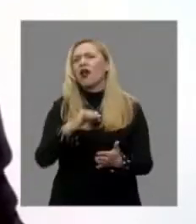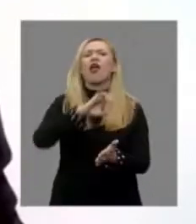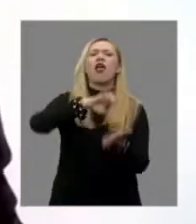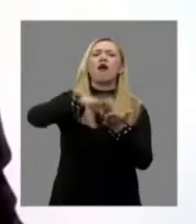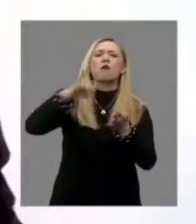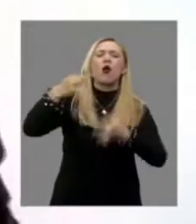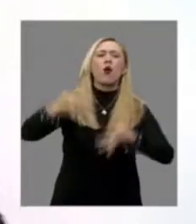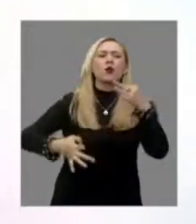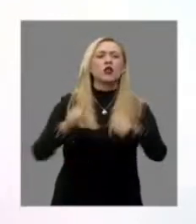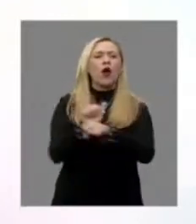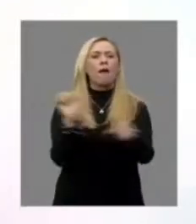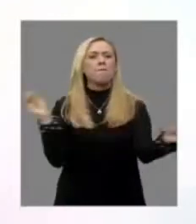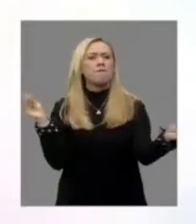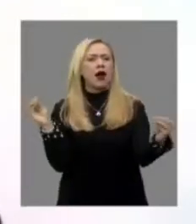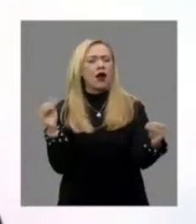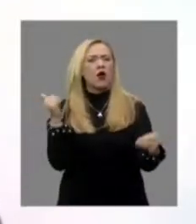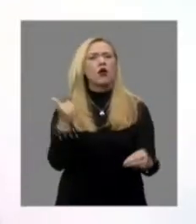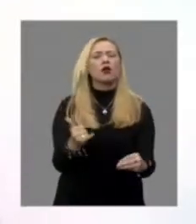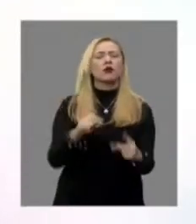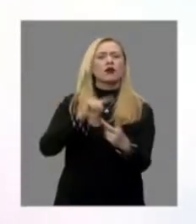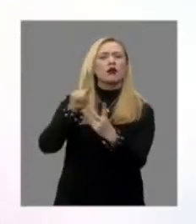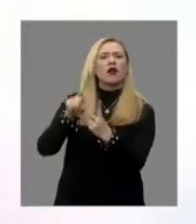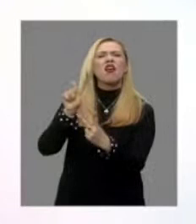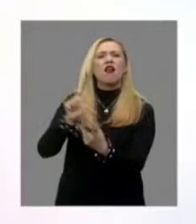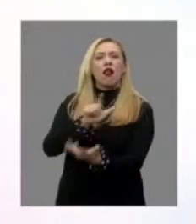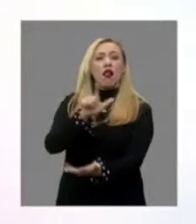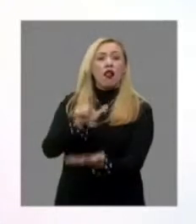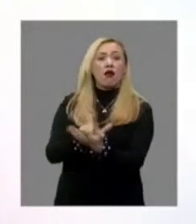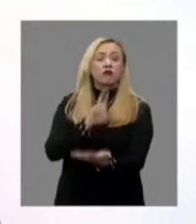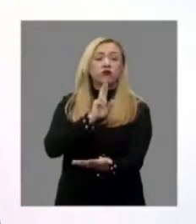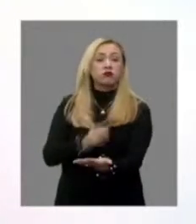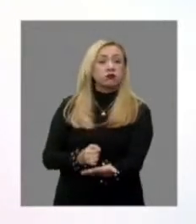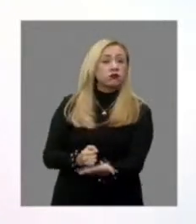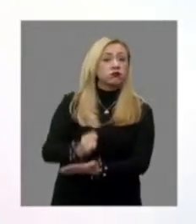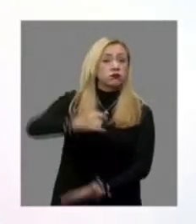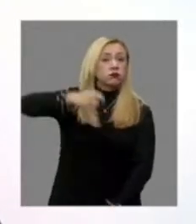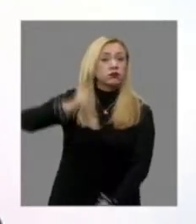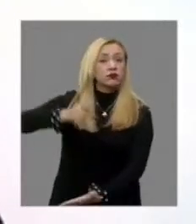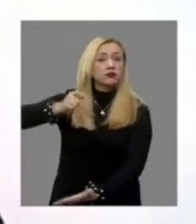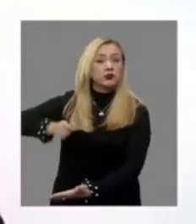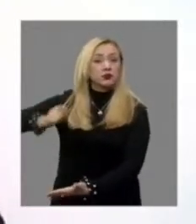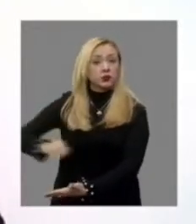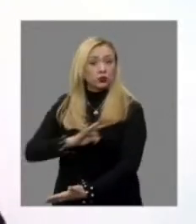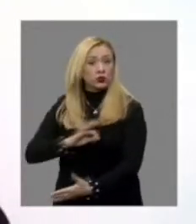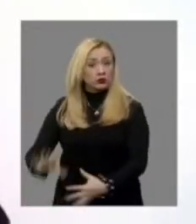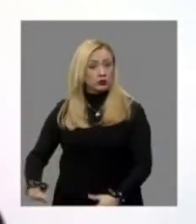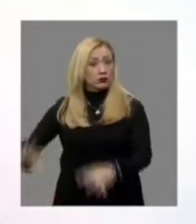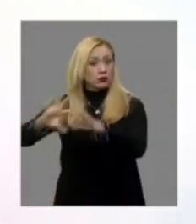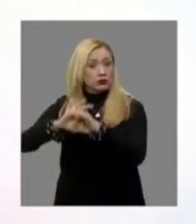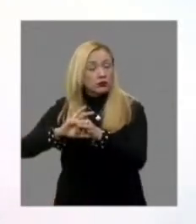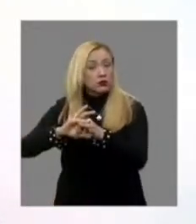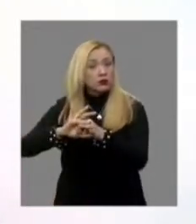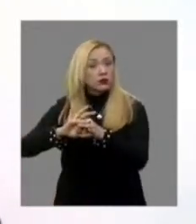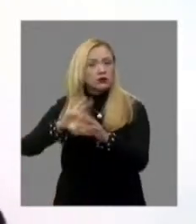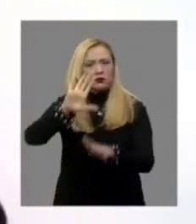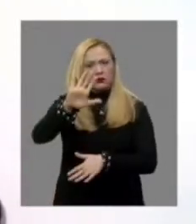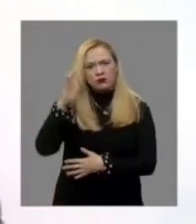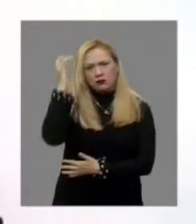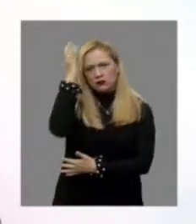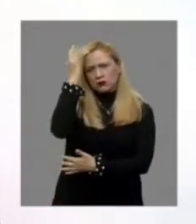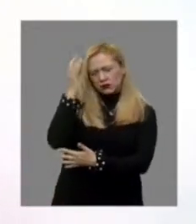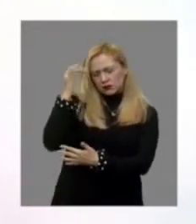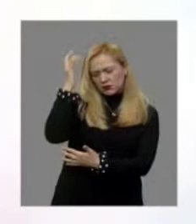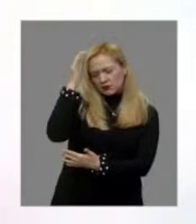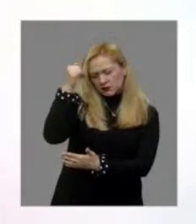de amparo y de la relatividad de sus sentencias, precisamente al analizar